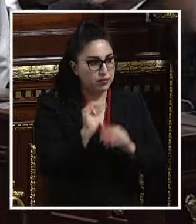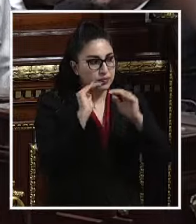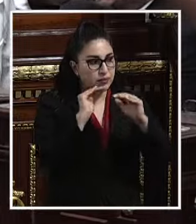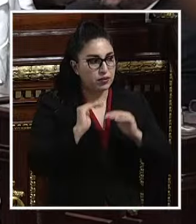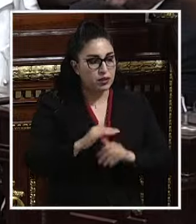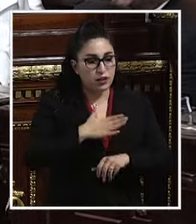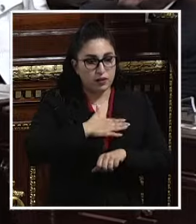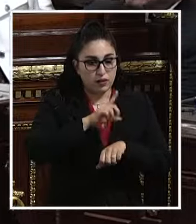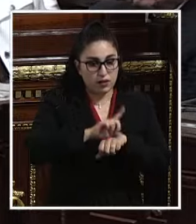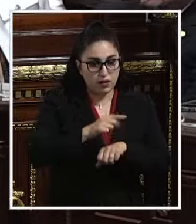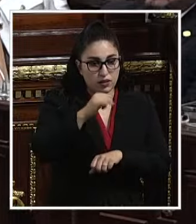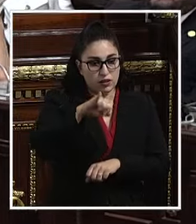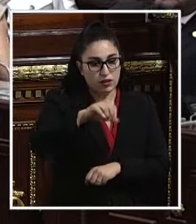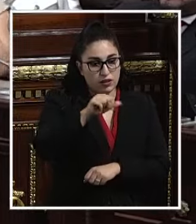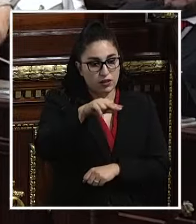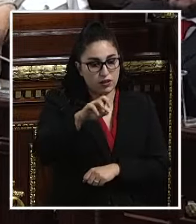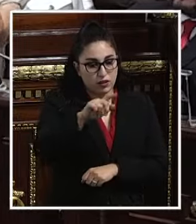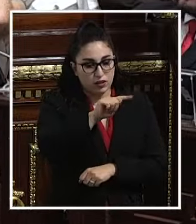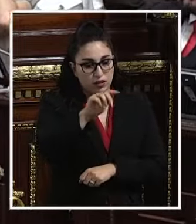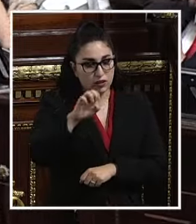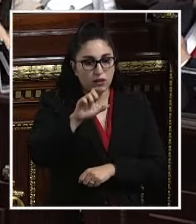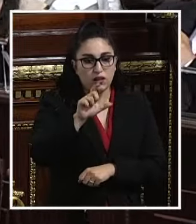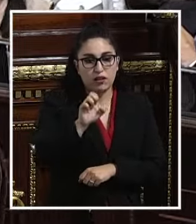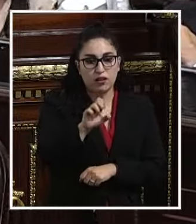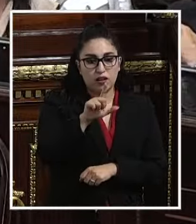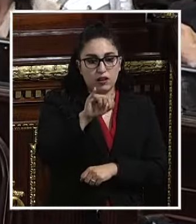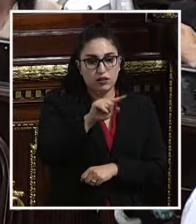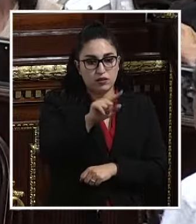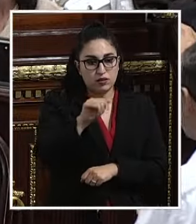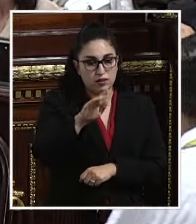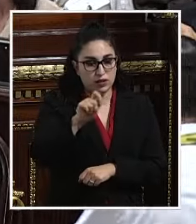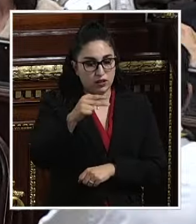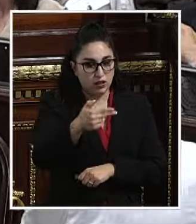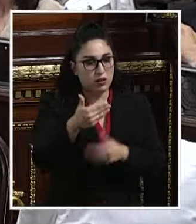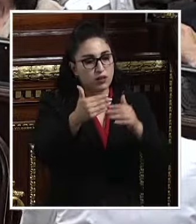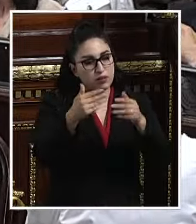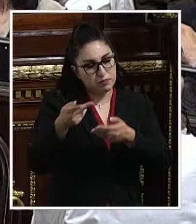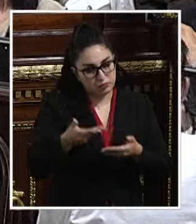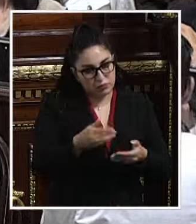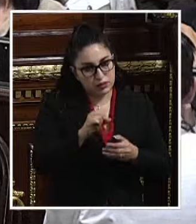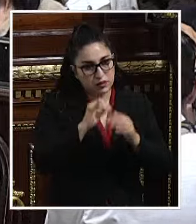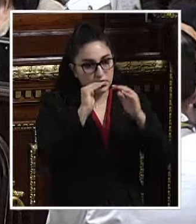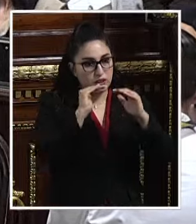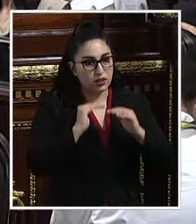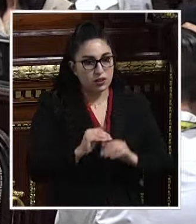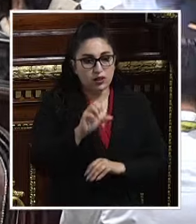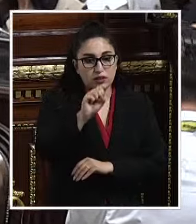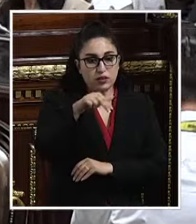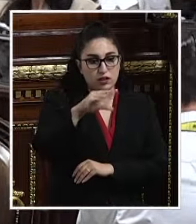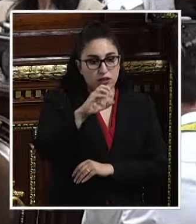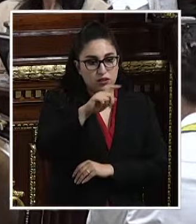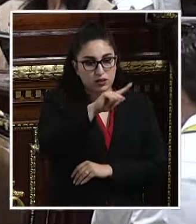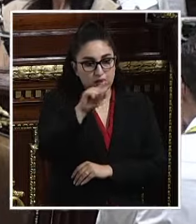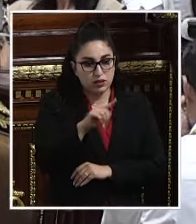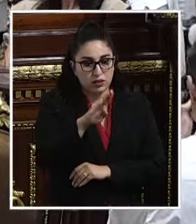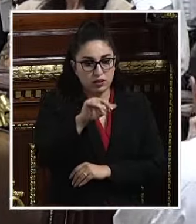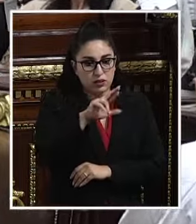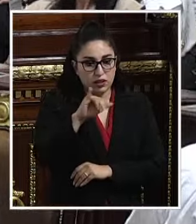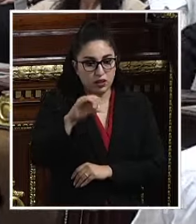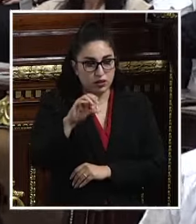Buen día, Guerrero Maya, Janet Elizabeth, presente. Buenos días, Sánchez Barrios, Esther Silvia, presente.